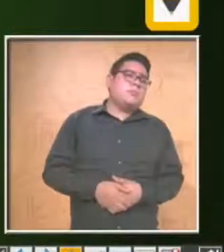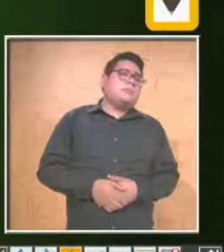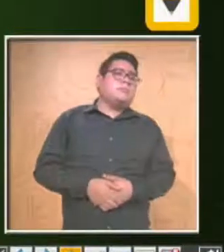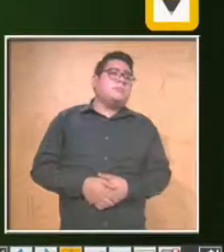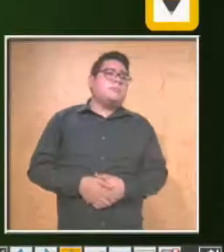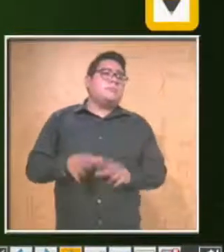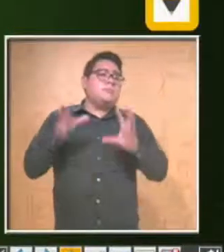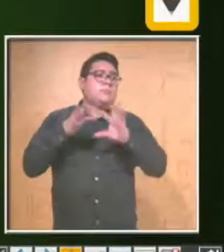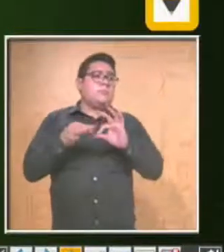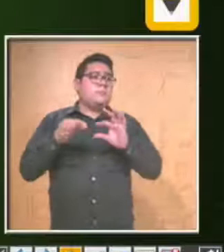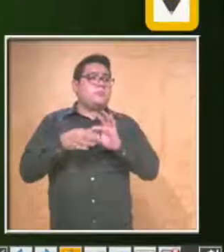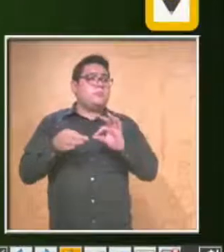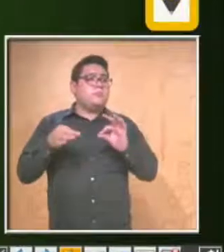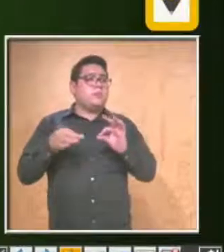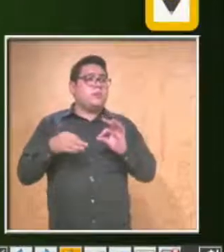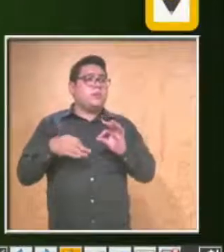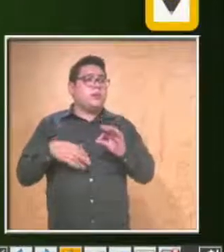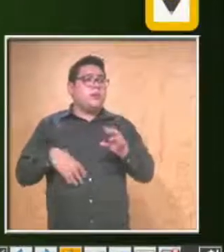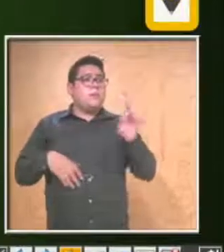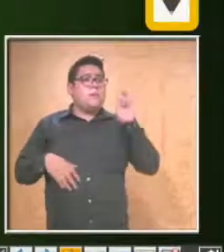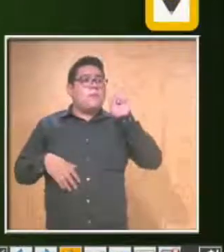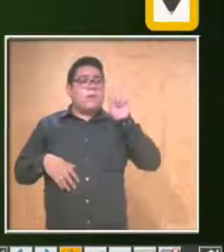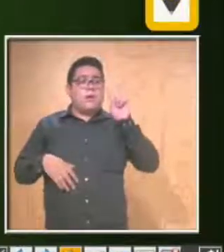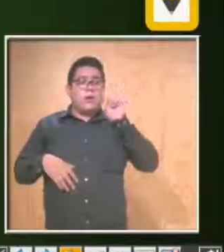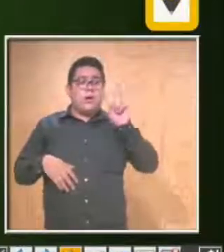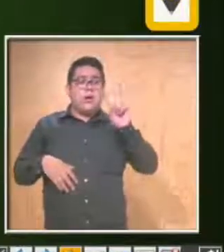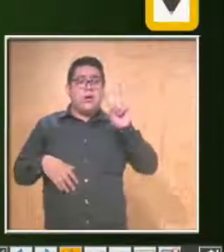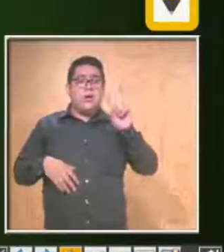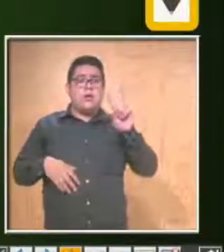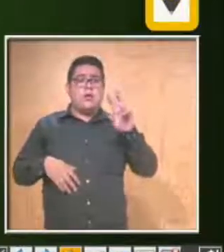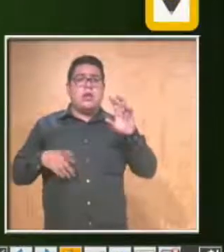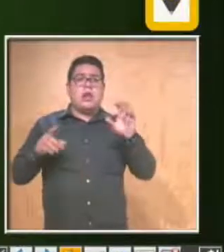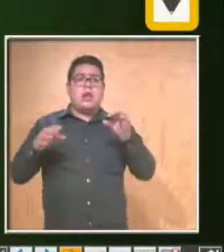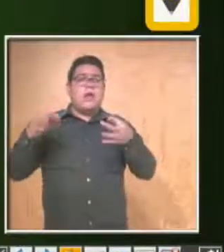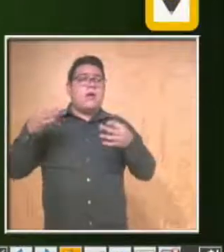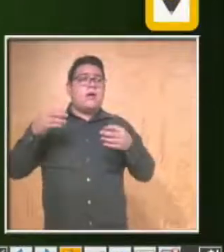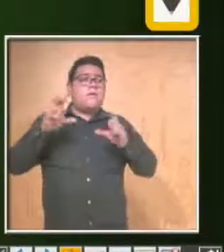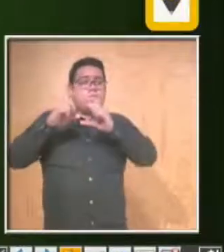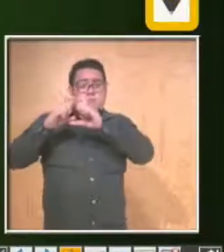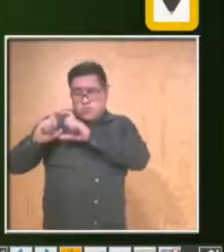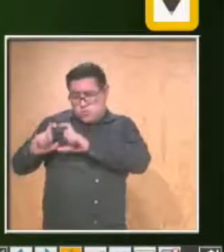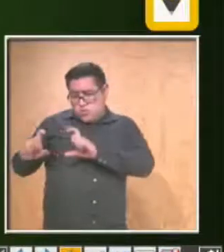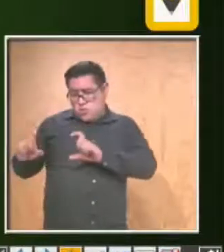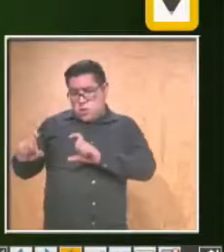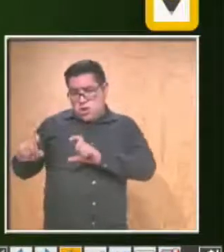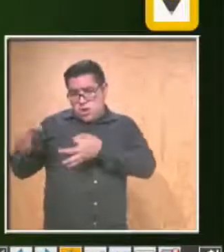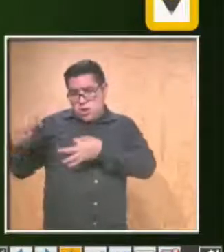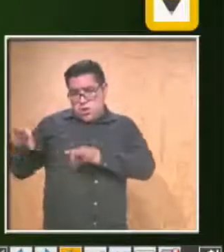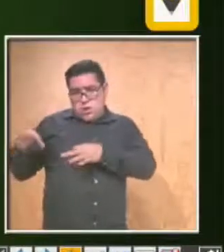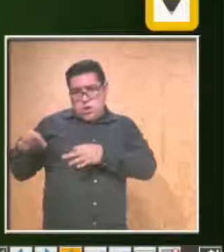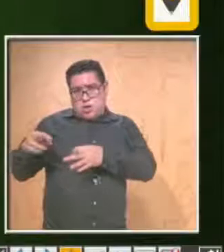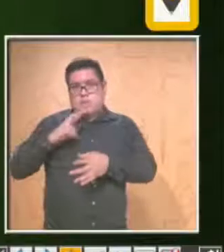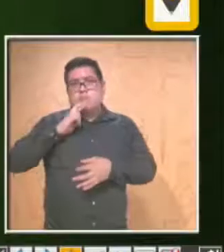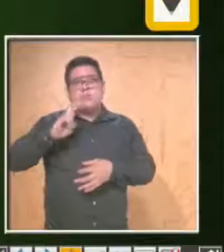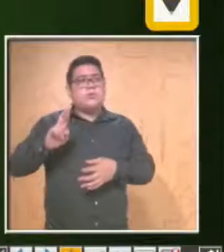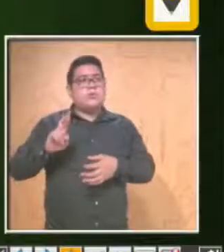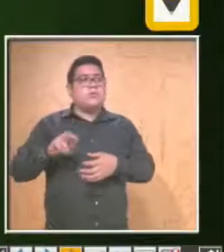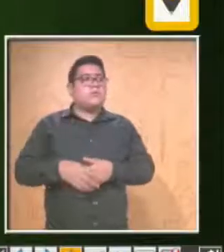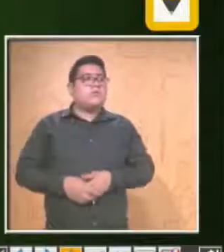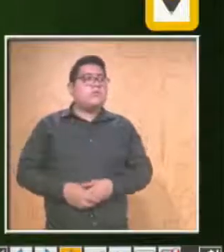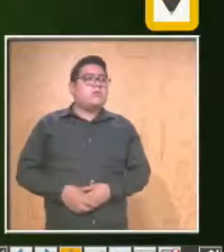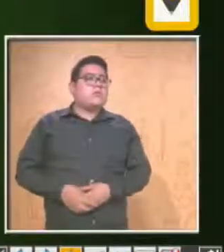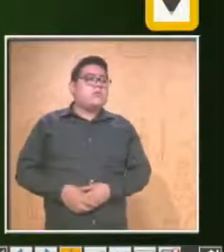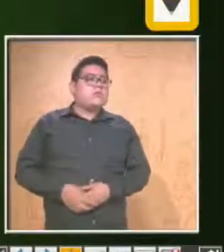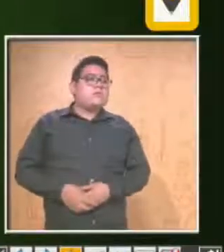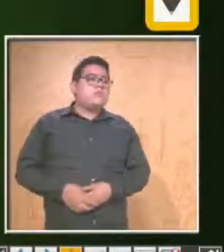decía que aparecía en digital un pedacito de la hoja de respuestas. Ya no creo que sea útil en este momento porque vas